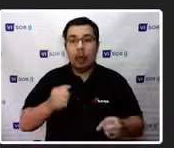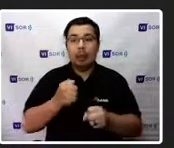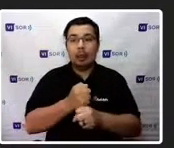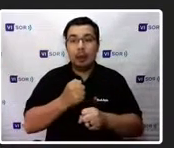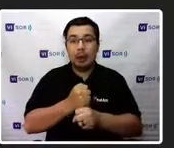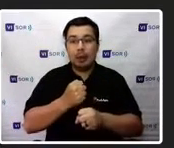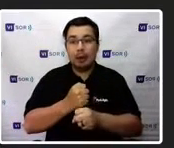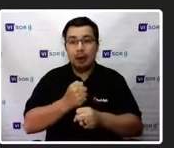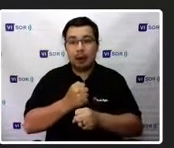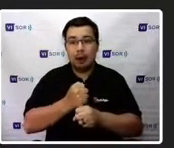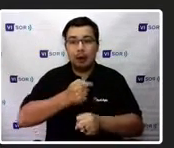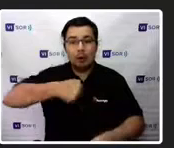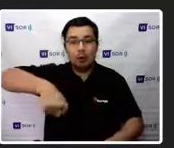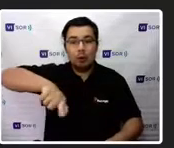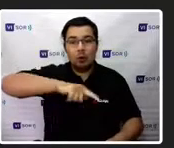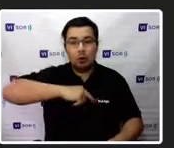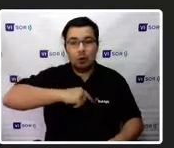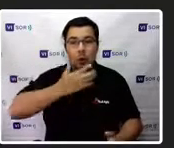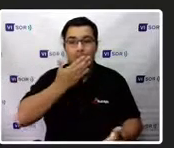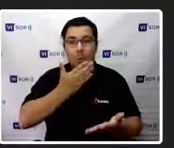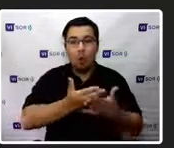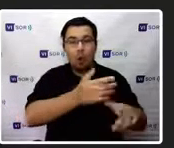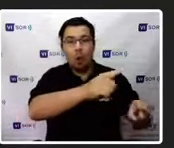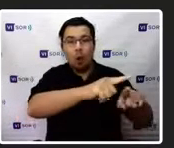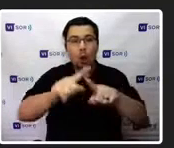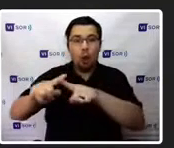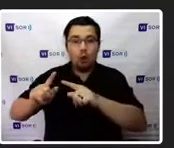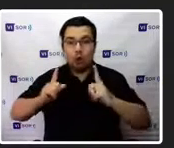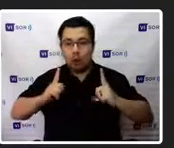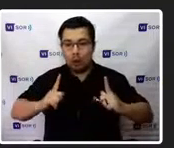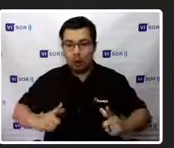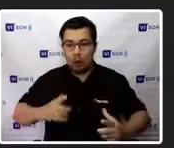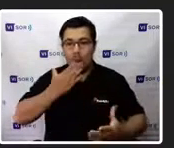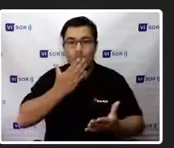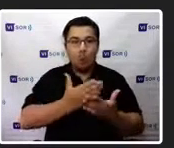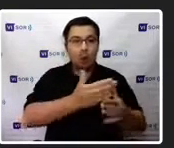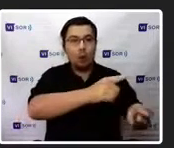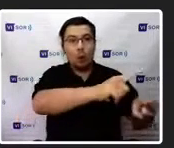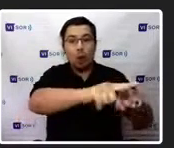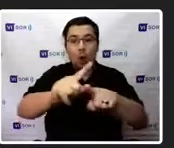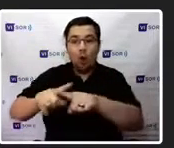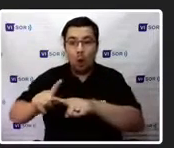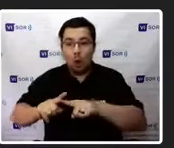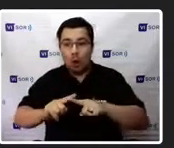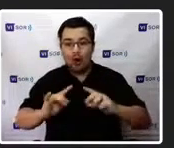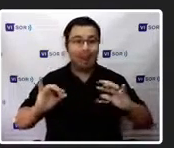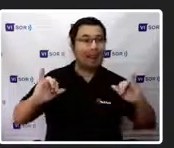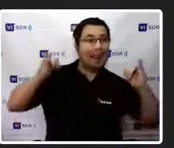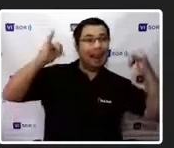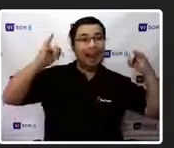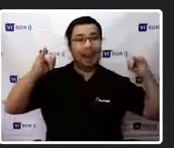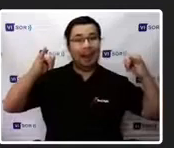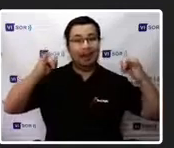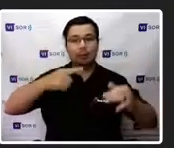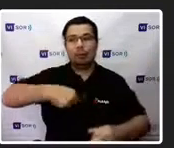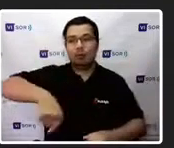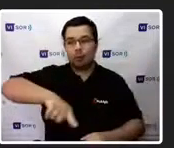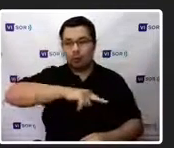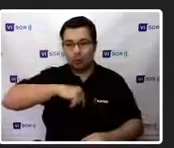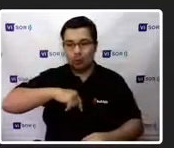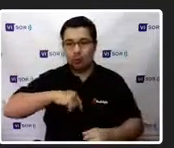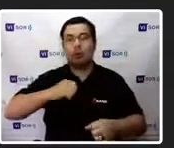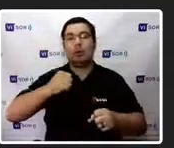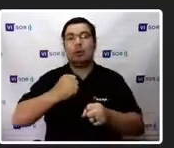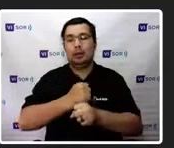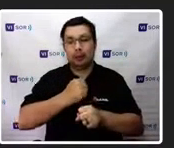turismo cuando otros están descansando, cuando otros lo están pasando bien. Ya, ese es súper importante que lo podamos entender. Es una industria